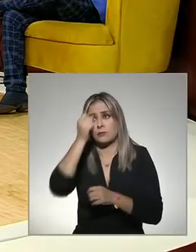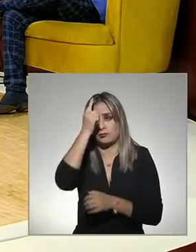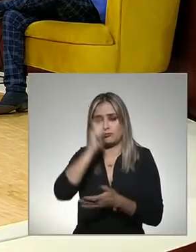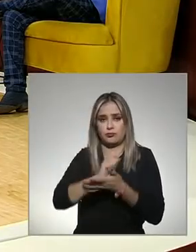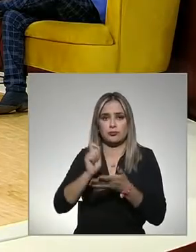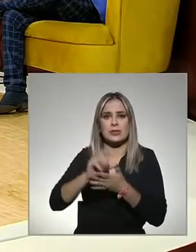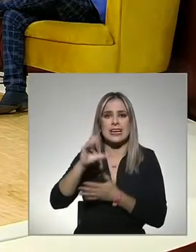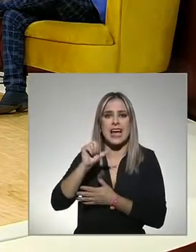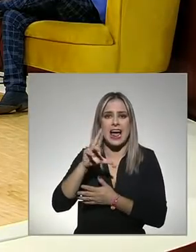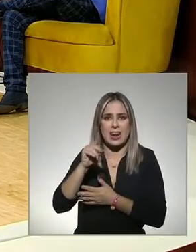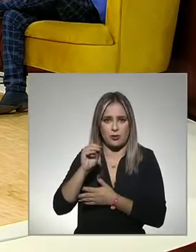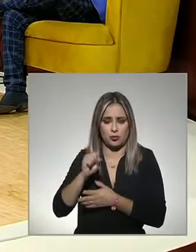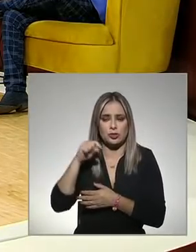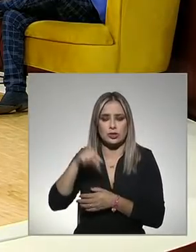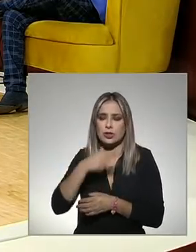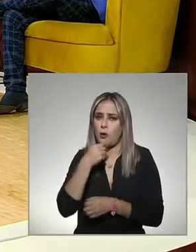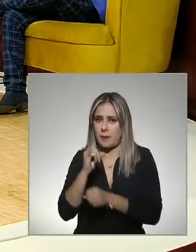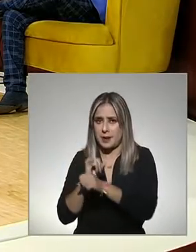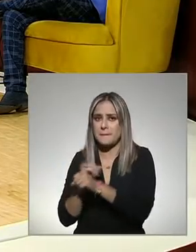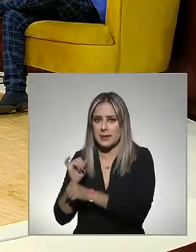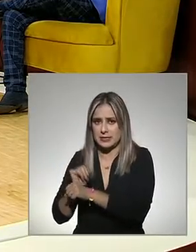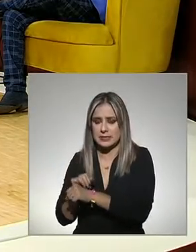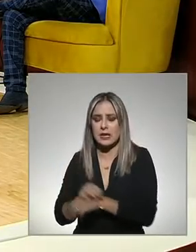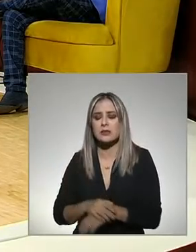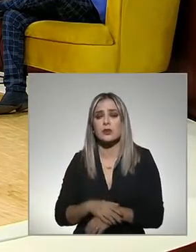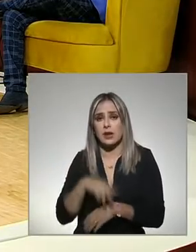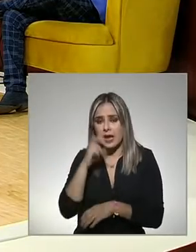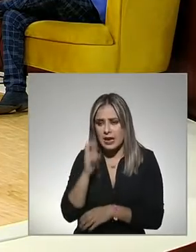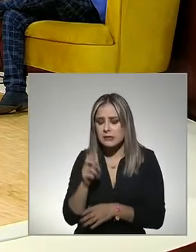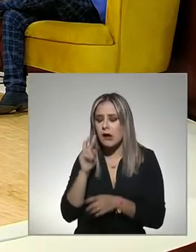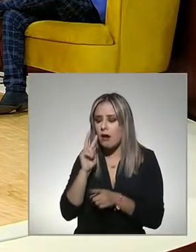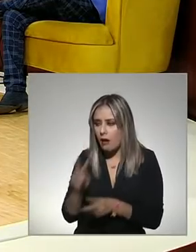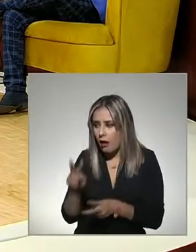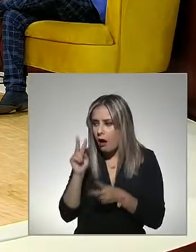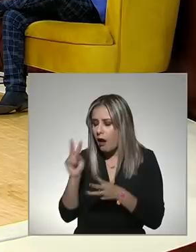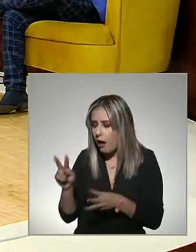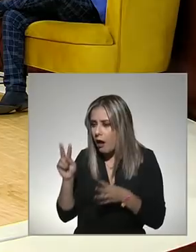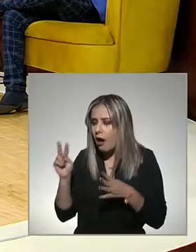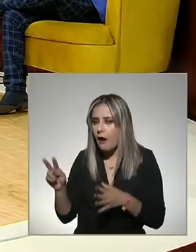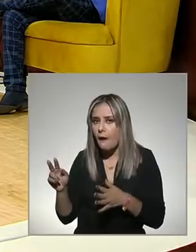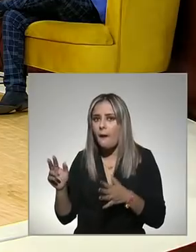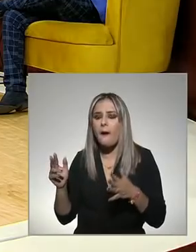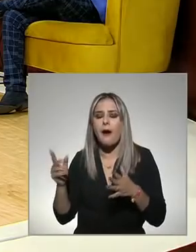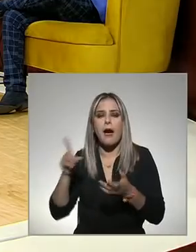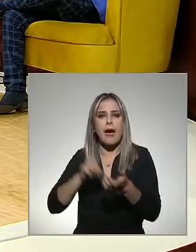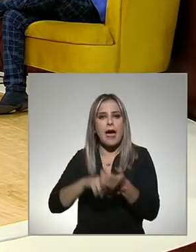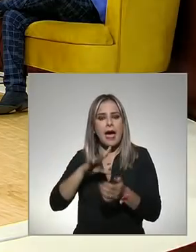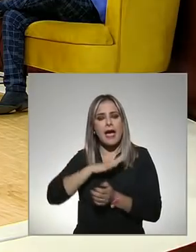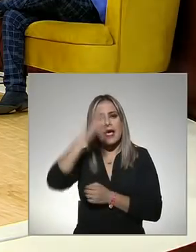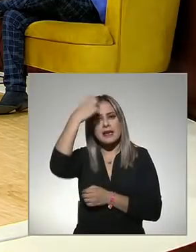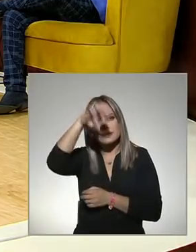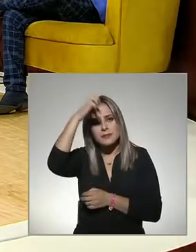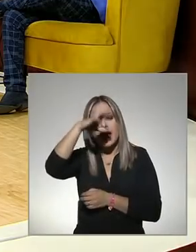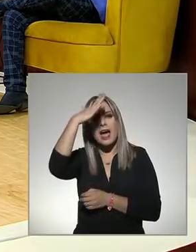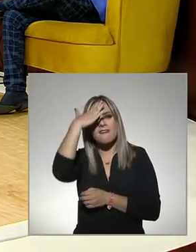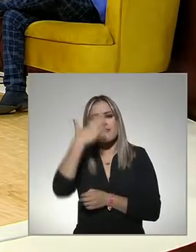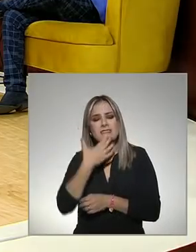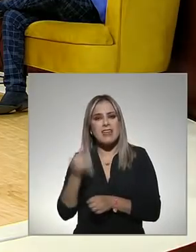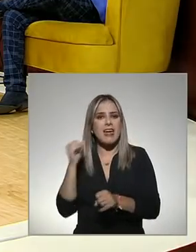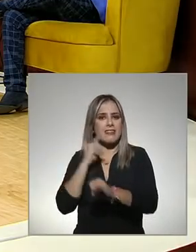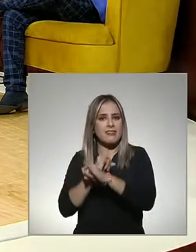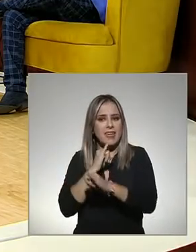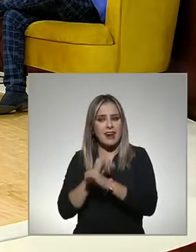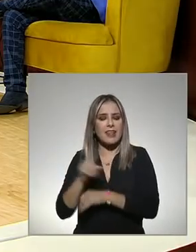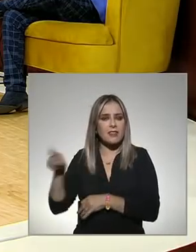entonces, en esta investigación, recuperan una serie de competencias o habilidades transmedia que los chicos,